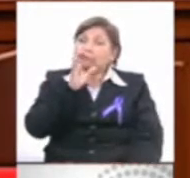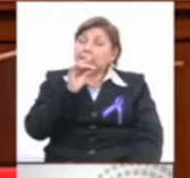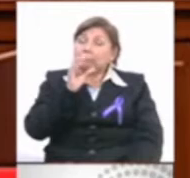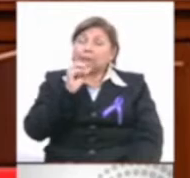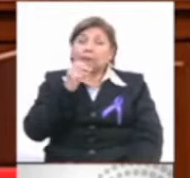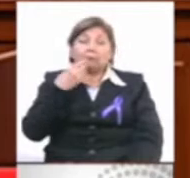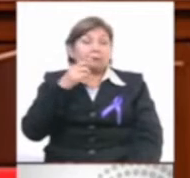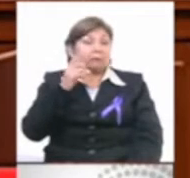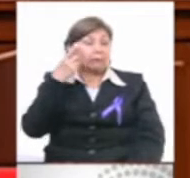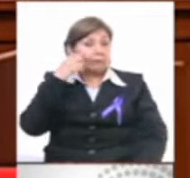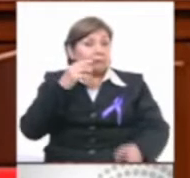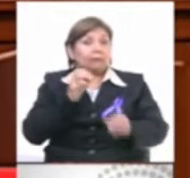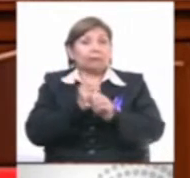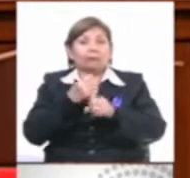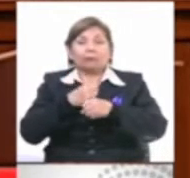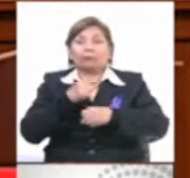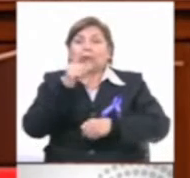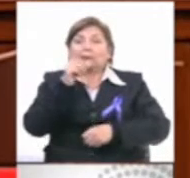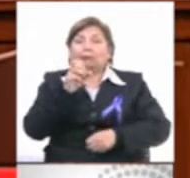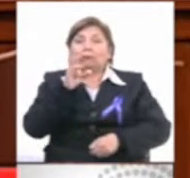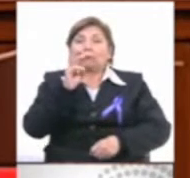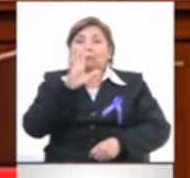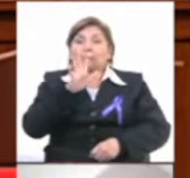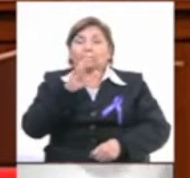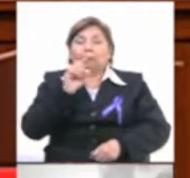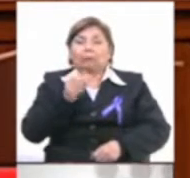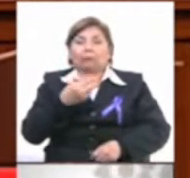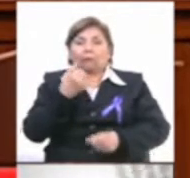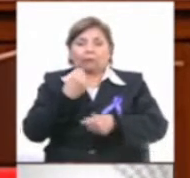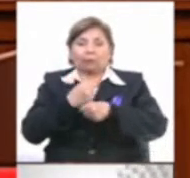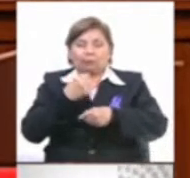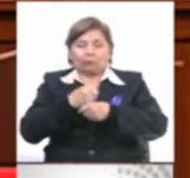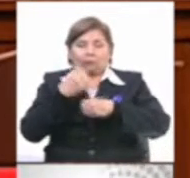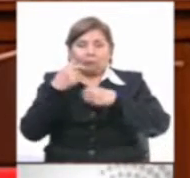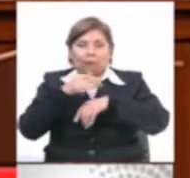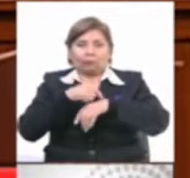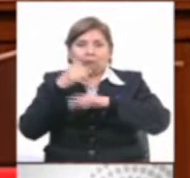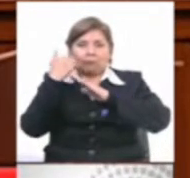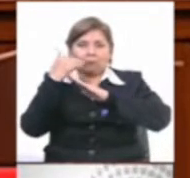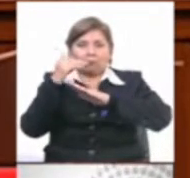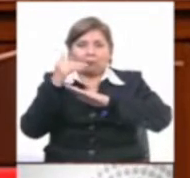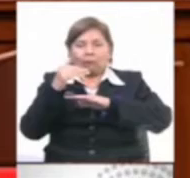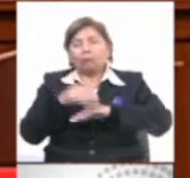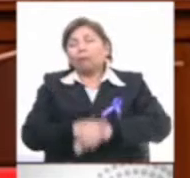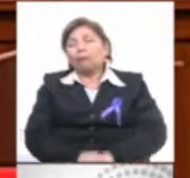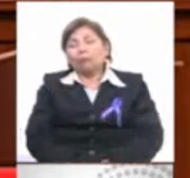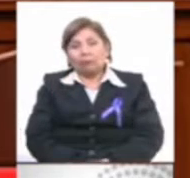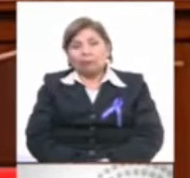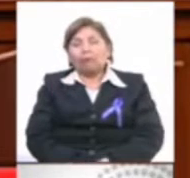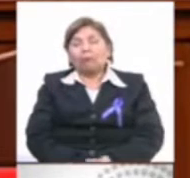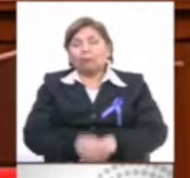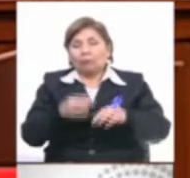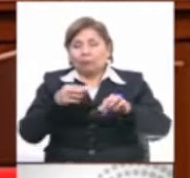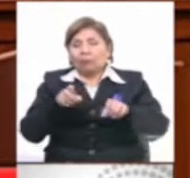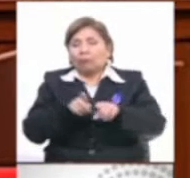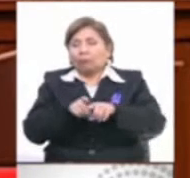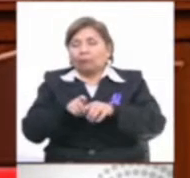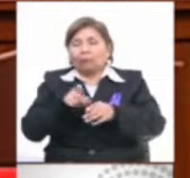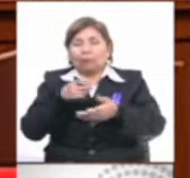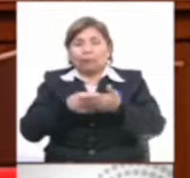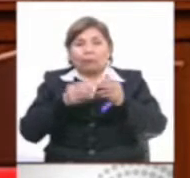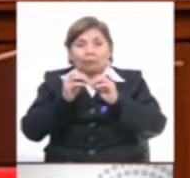millones para crear 165 mil empleos temporales. También hemos priorizado los recursos